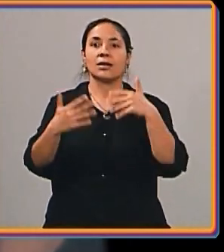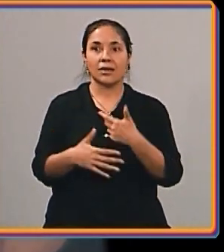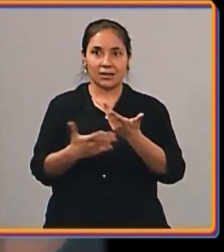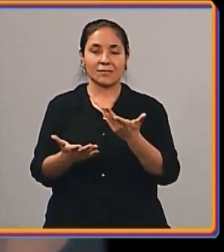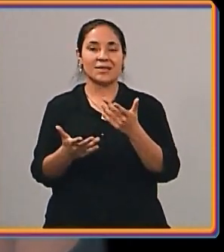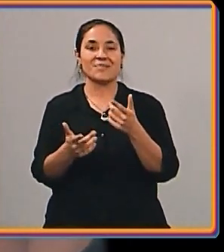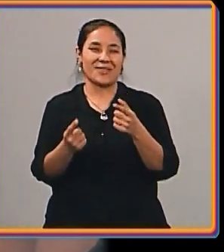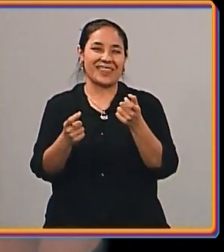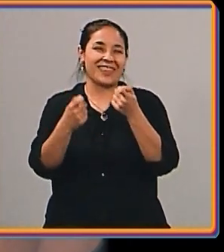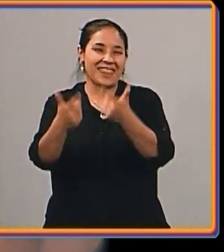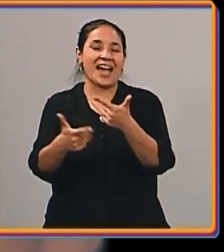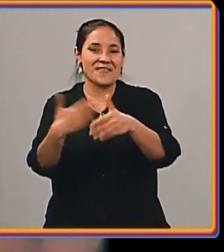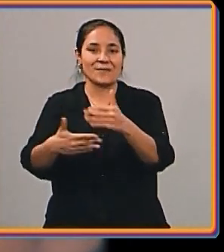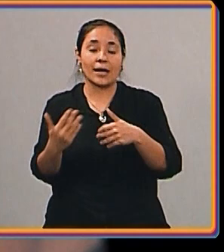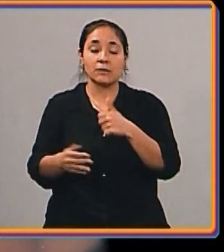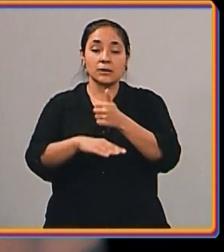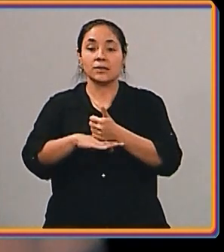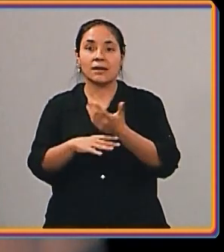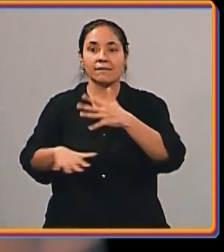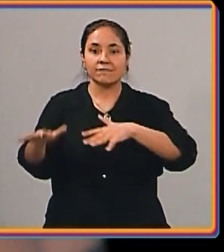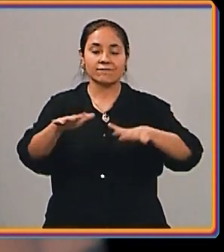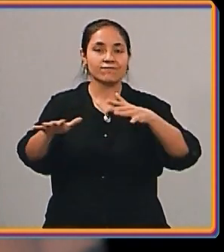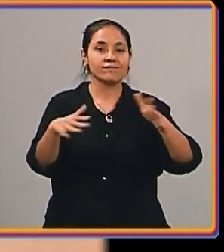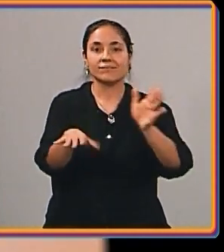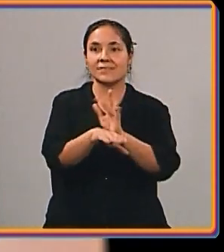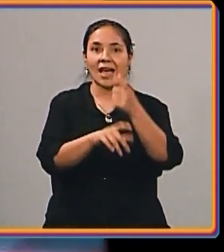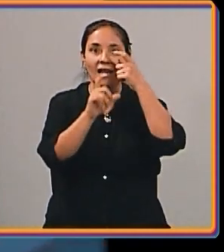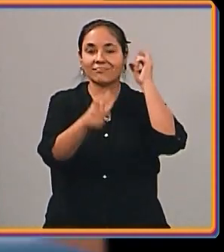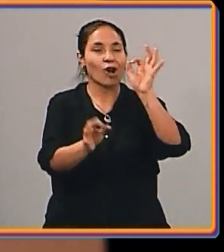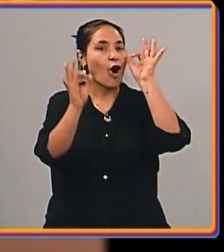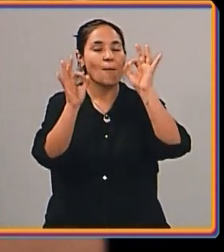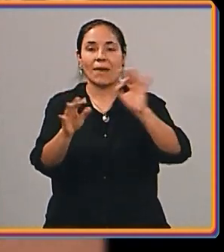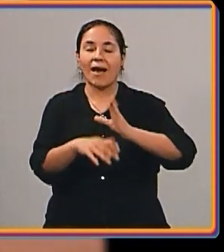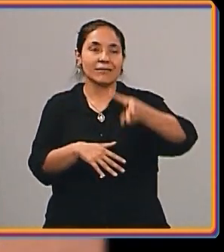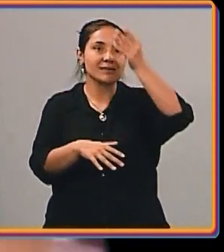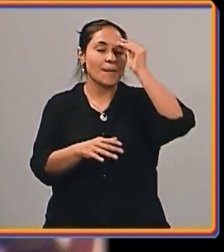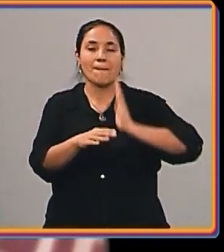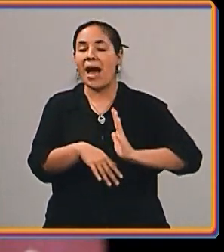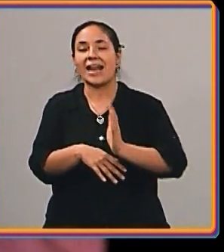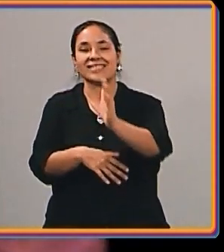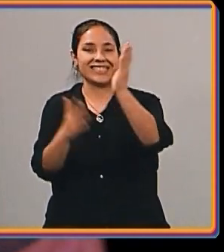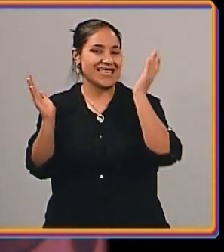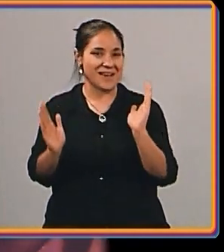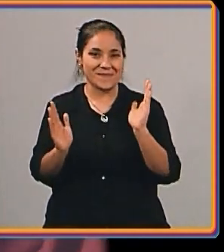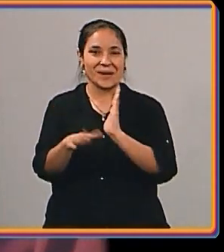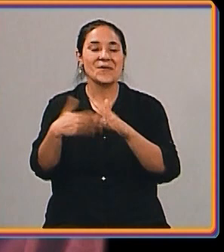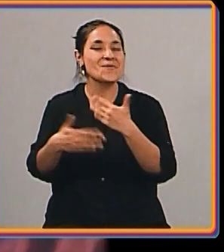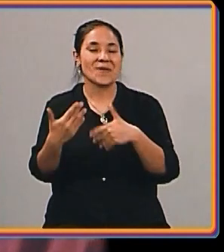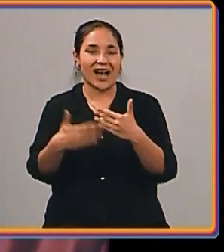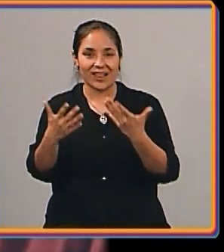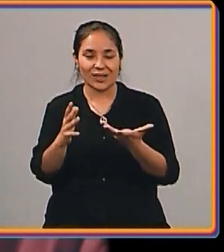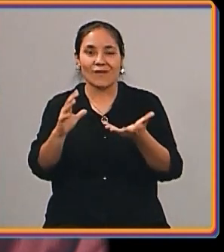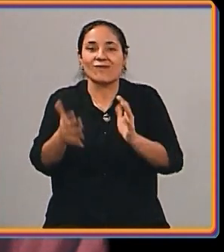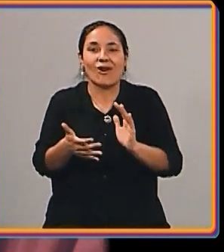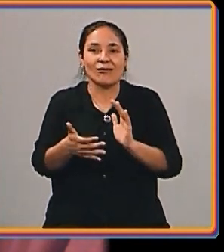supera gracias a este objeto mágico que le estamos brindando en el entrenamiento, estamos frente a una experiencia muy completa. Él no se va a olvidar más de eso que le